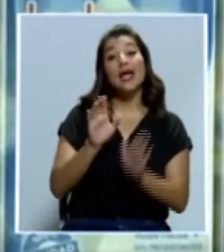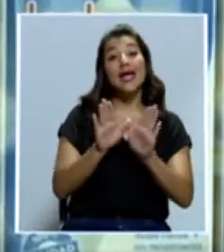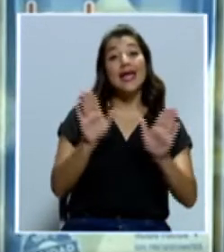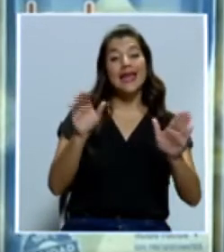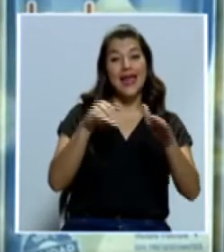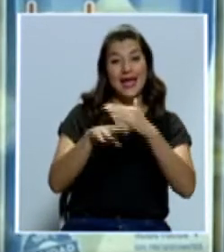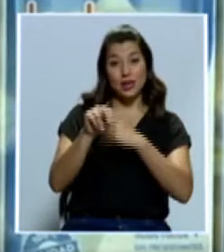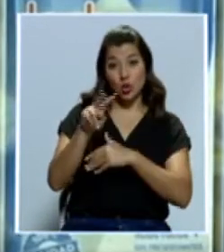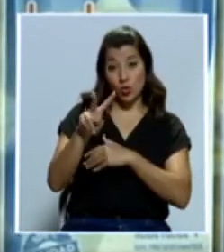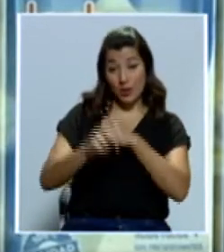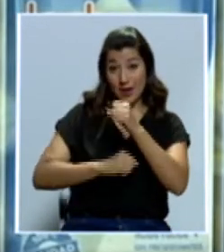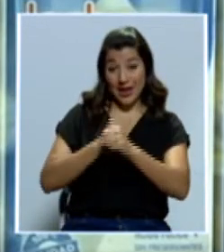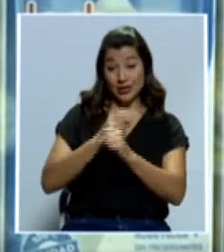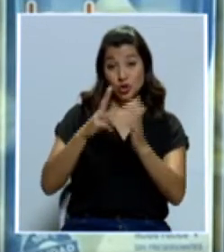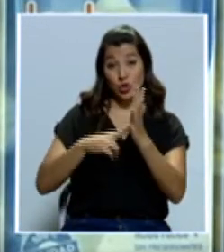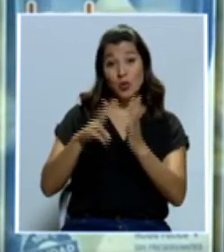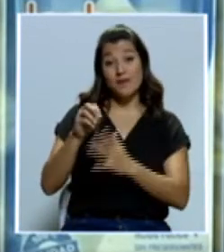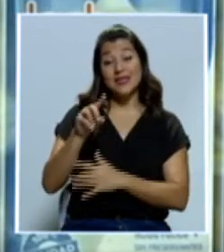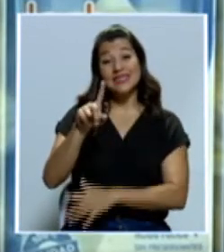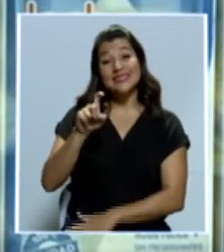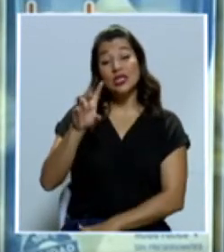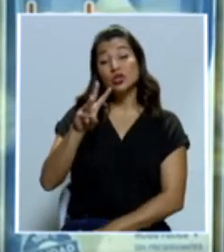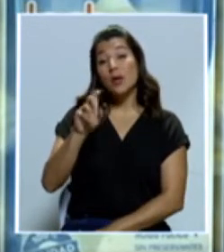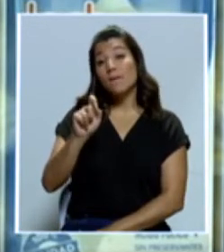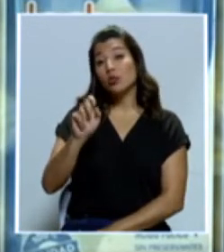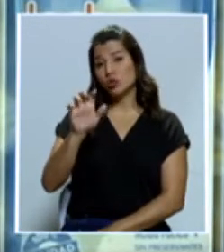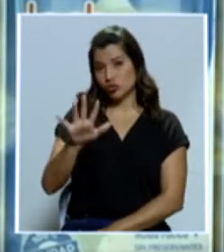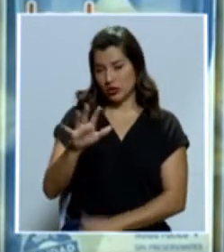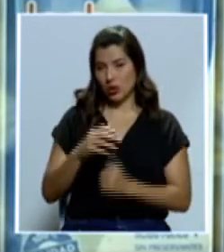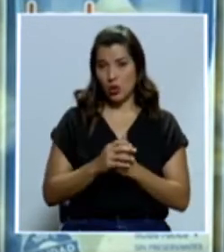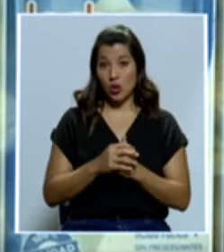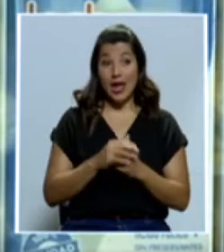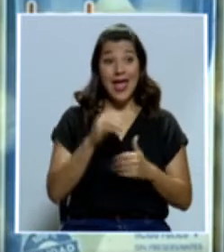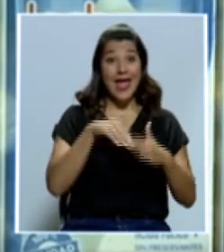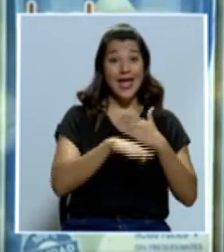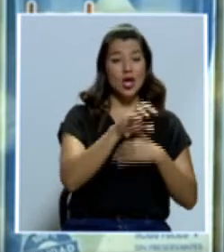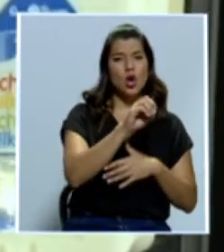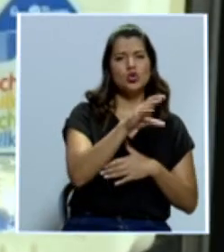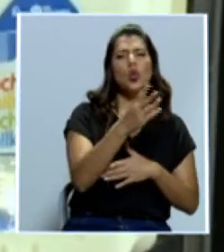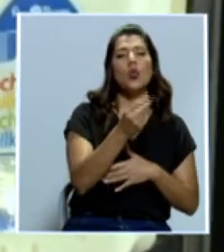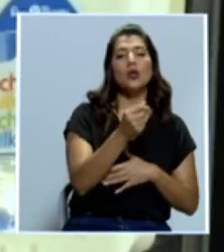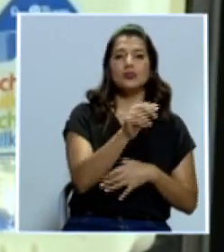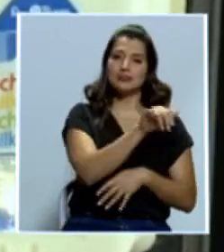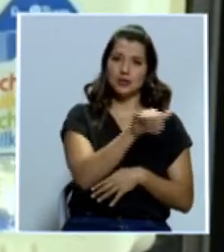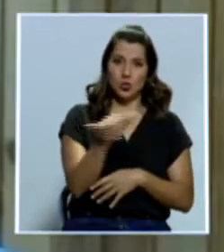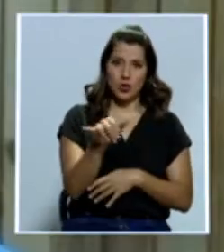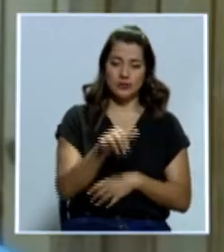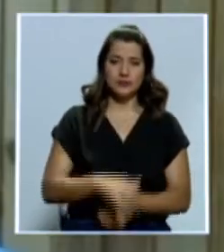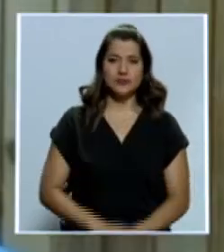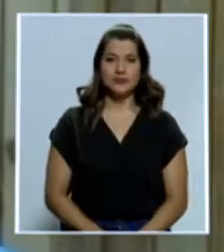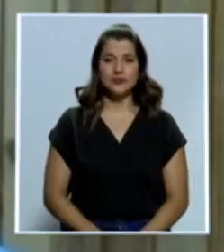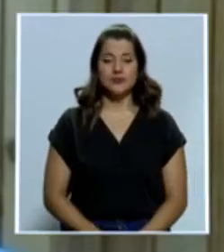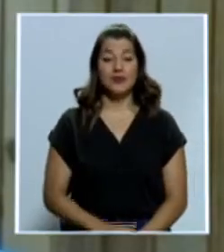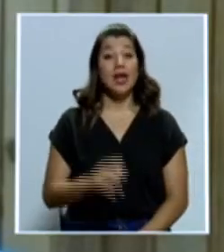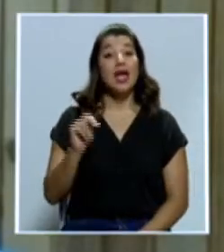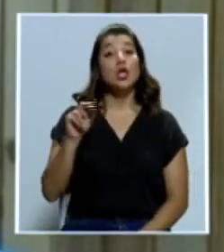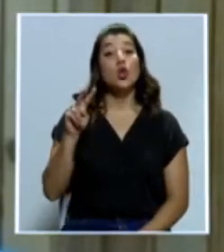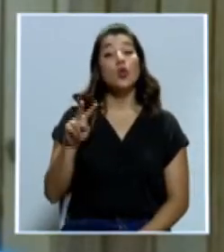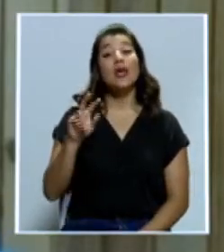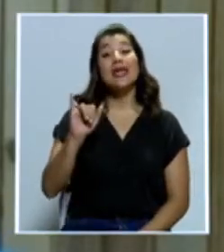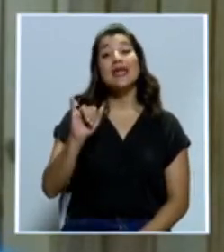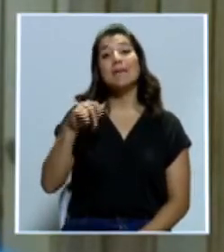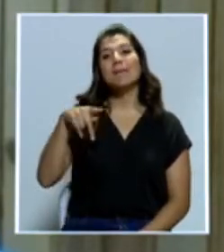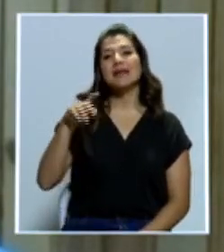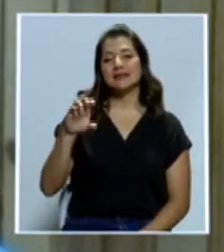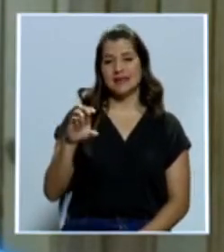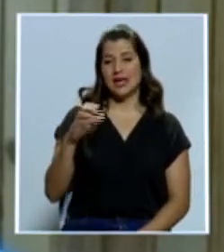del 2020 es de 106.5, mientras que en el mes anterior fue igual. En noviembre, el IPC